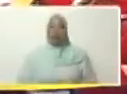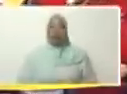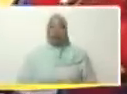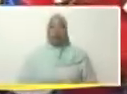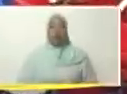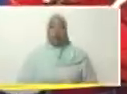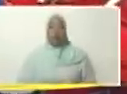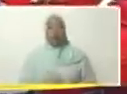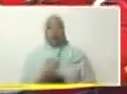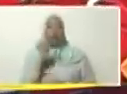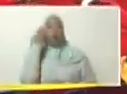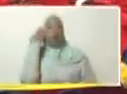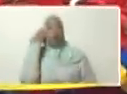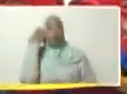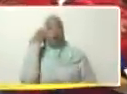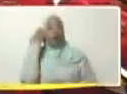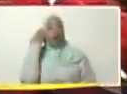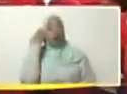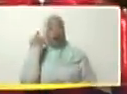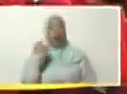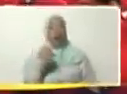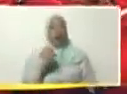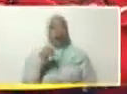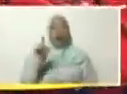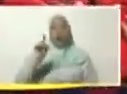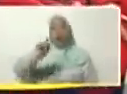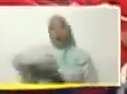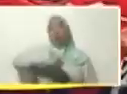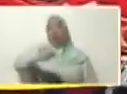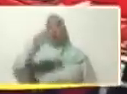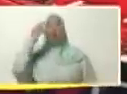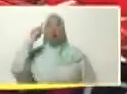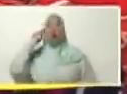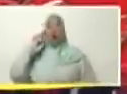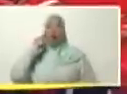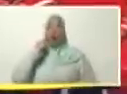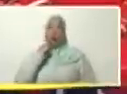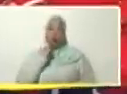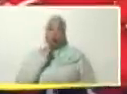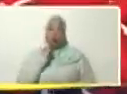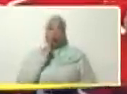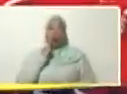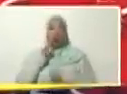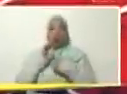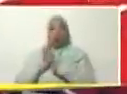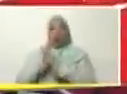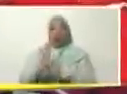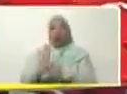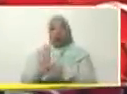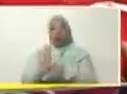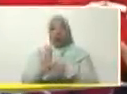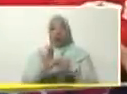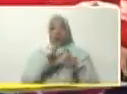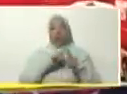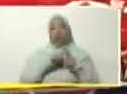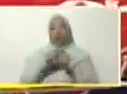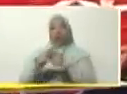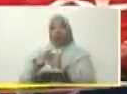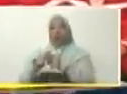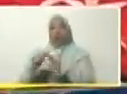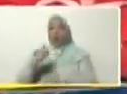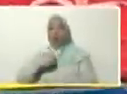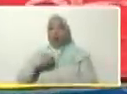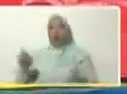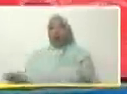Precisamente me traje la espada de Bolívar aquí, mira. Me la regalaron en mi cumpleaños,